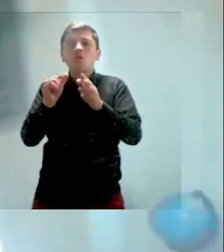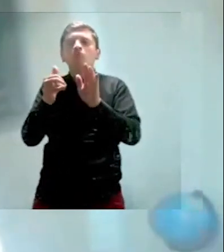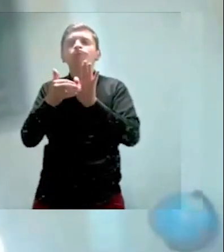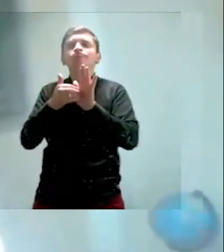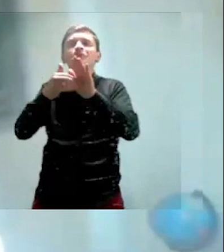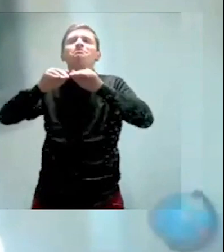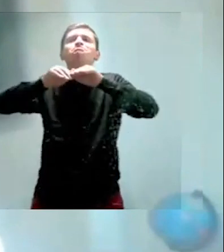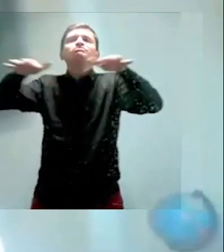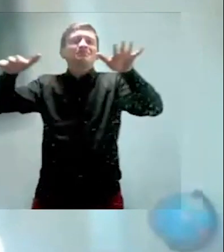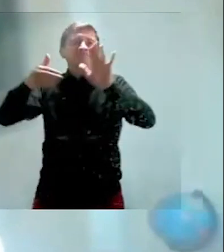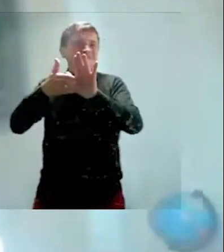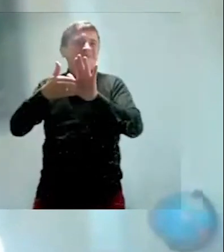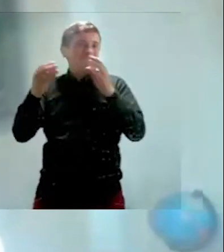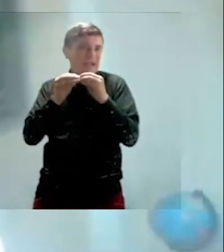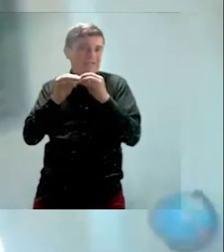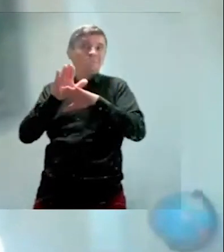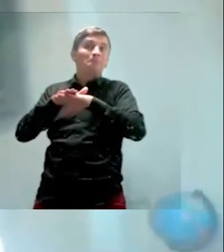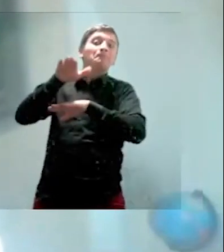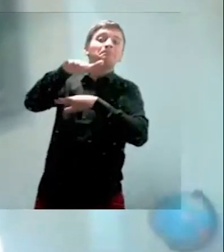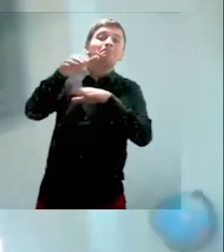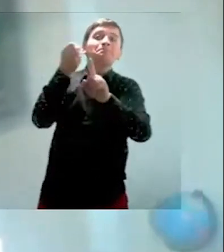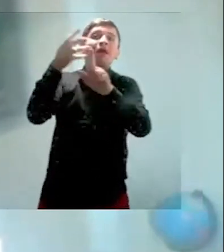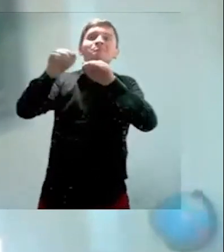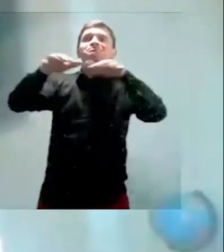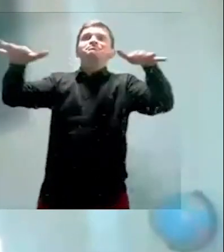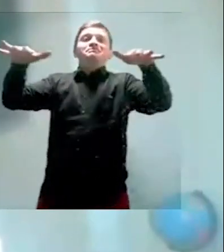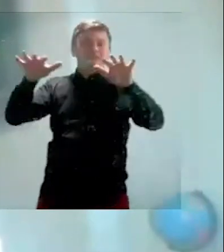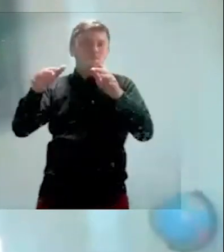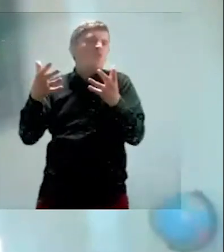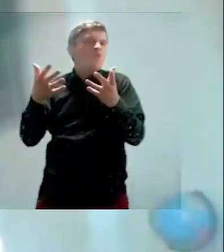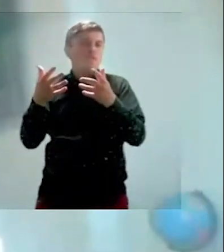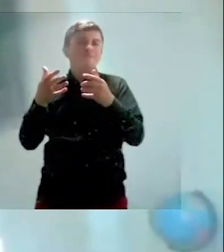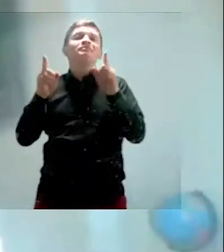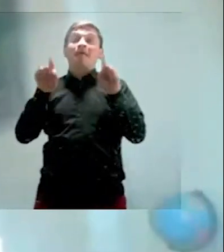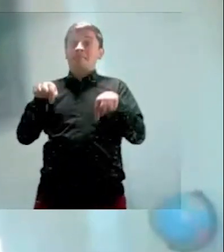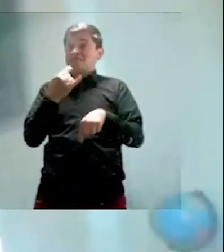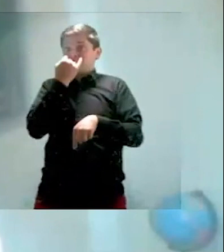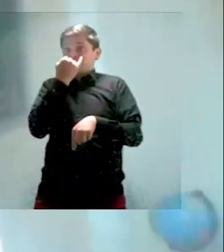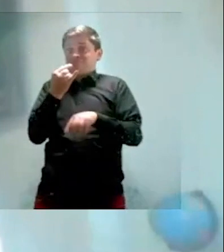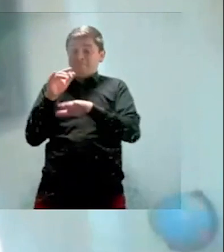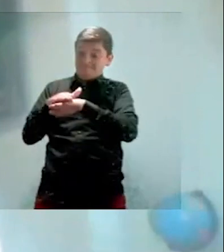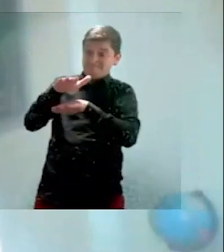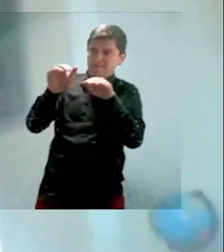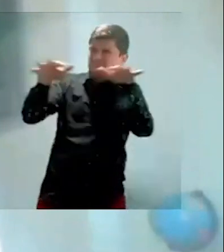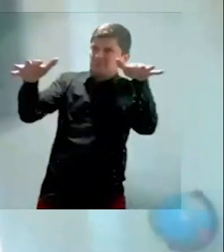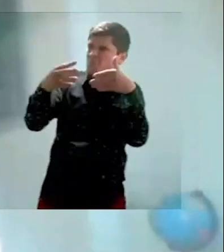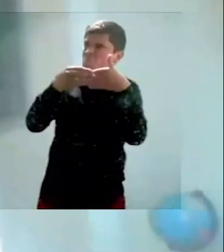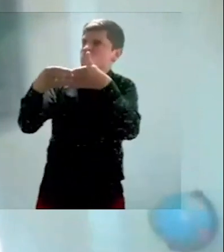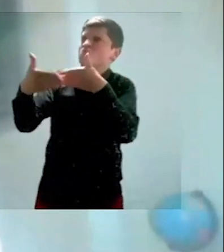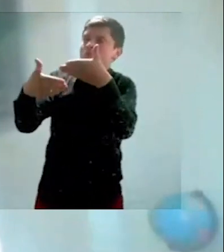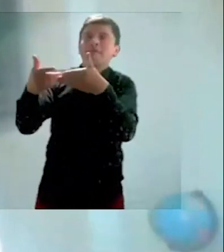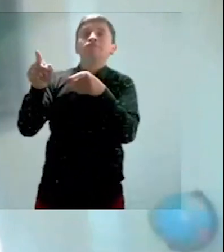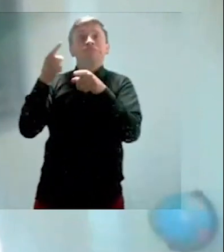partes para, en determinados casos, ampliar la disposición, ampliar la decisión